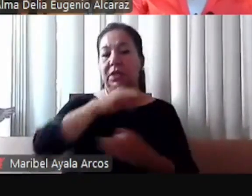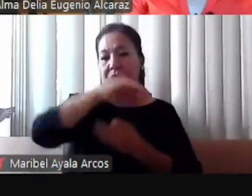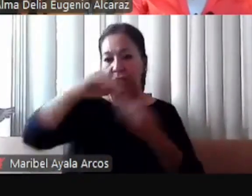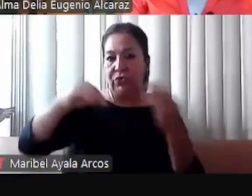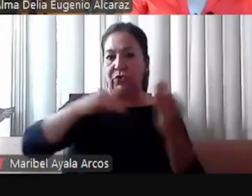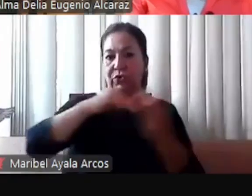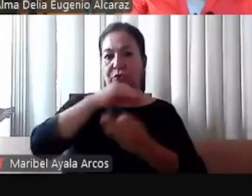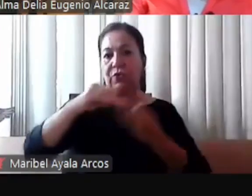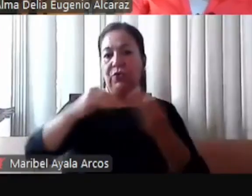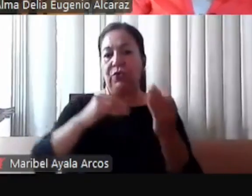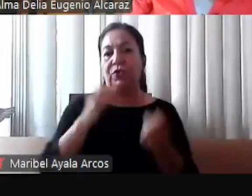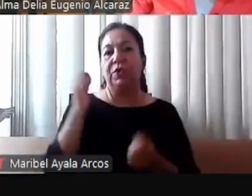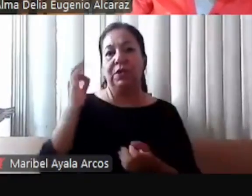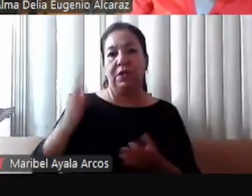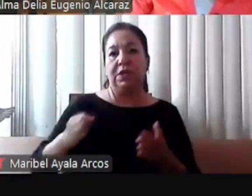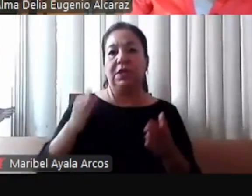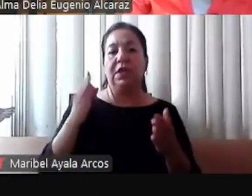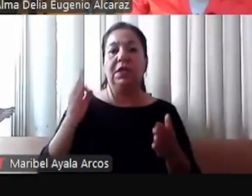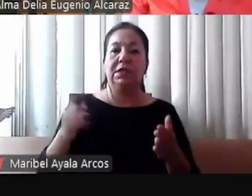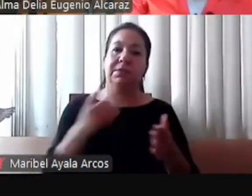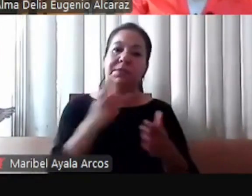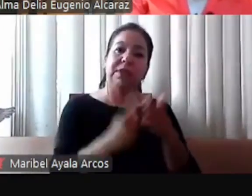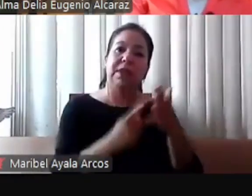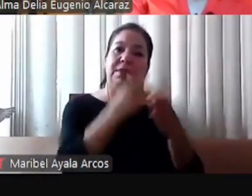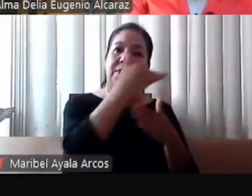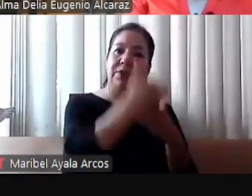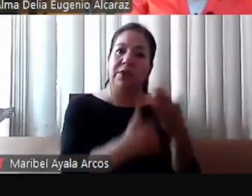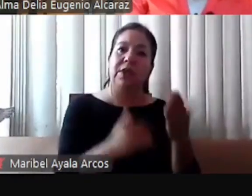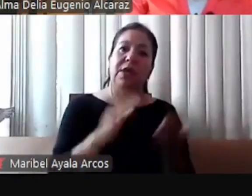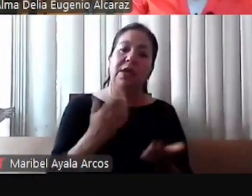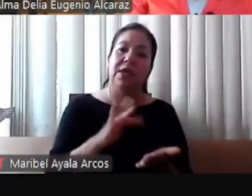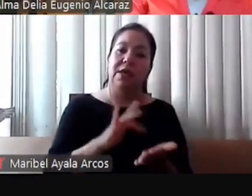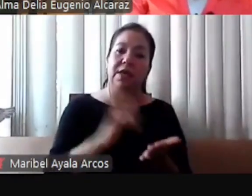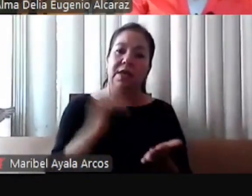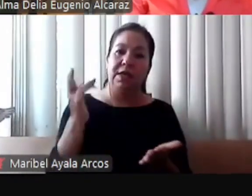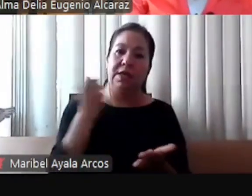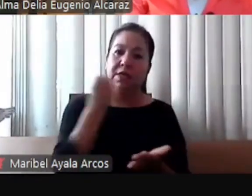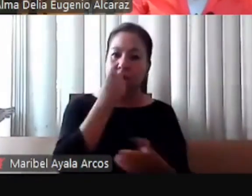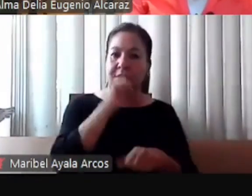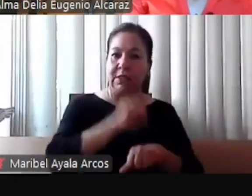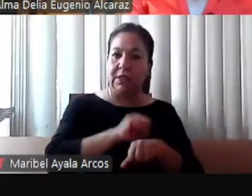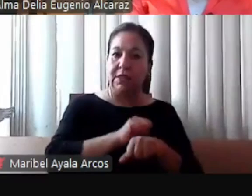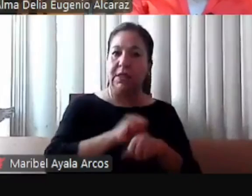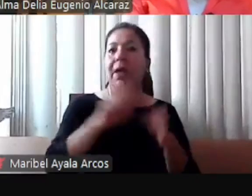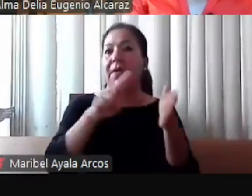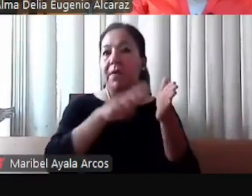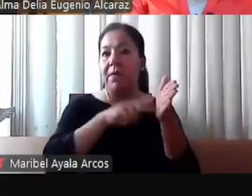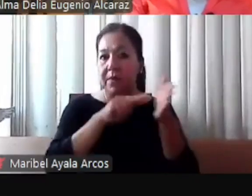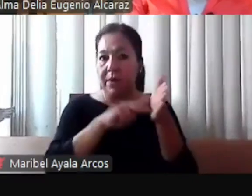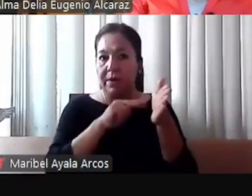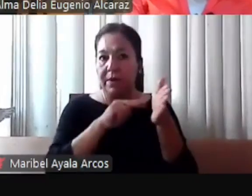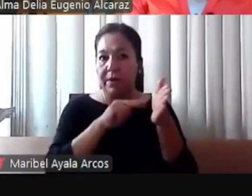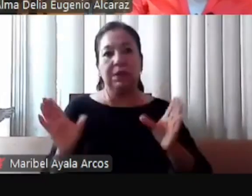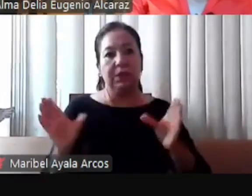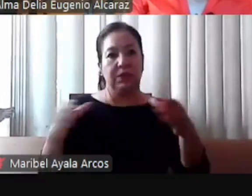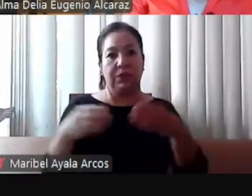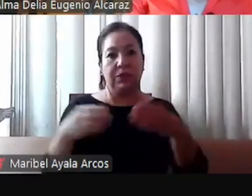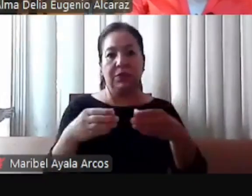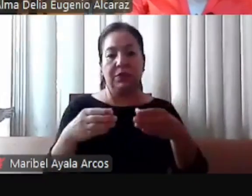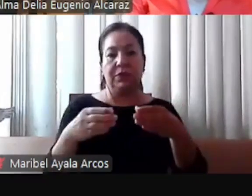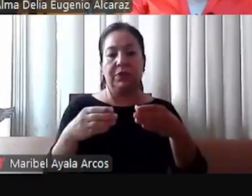votos. Gracias, secretario. Le solicito recabar las firmas a la conclusión de esta sesión y en